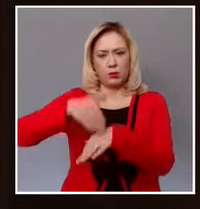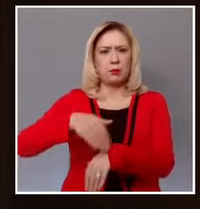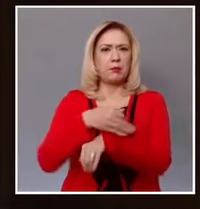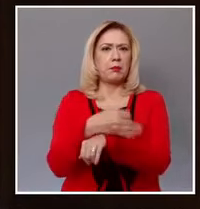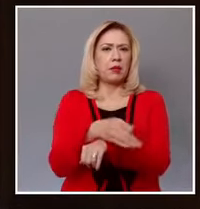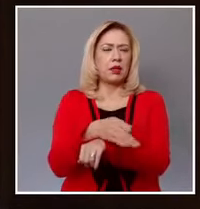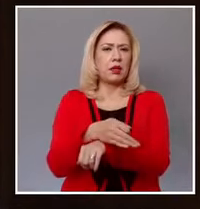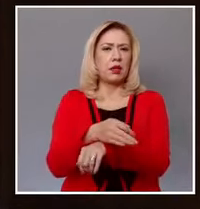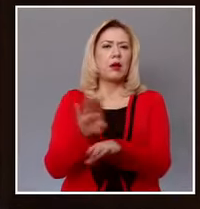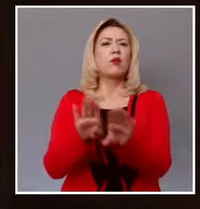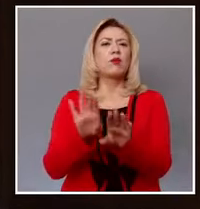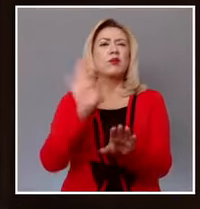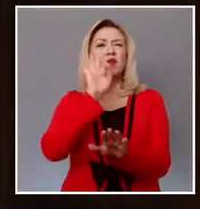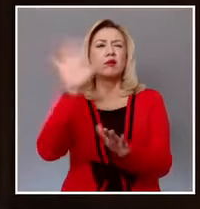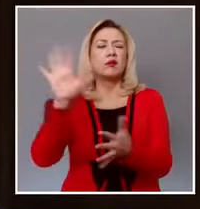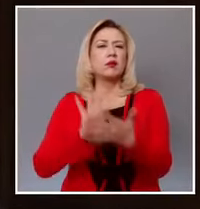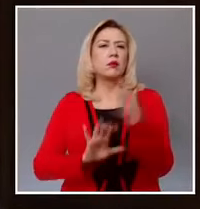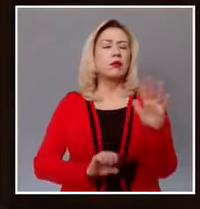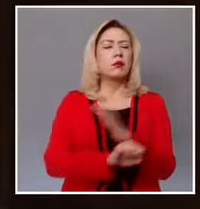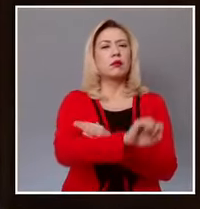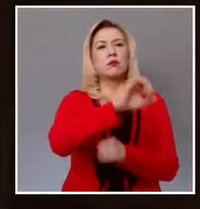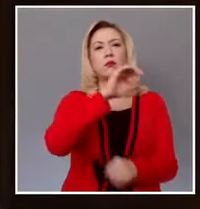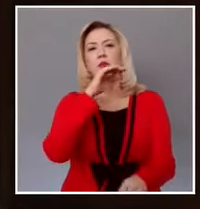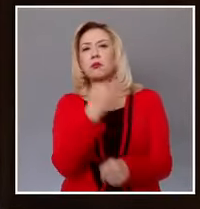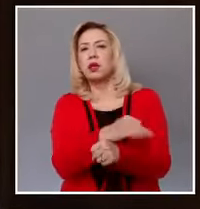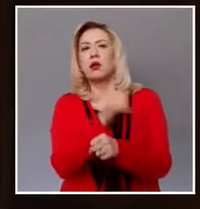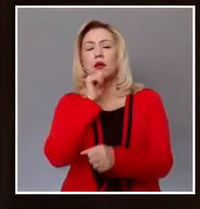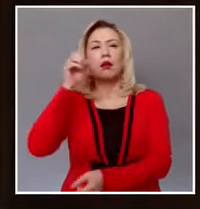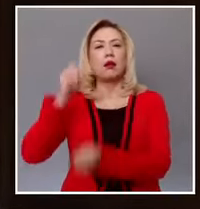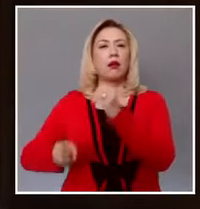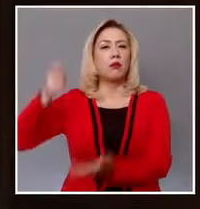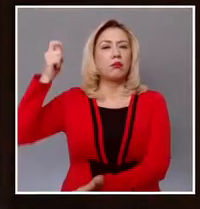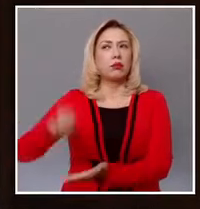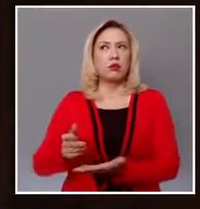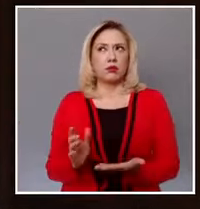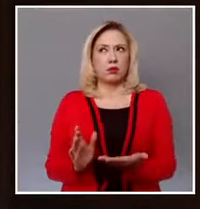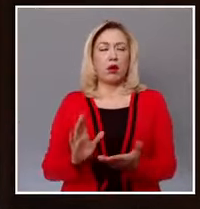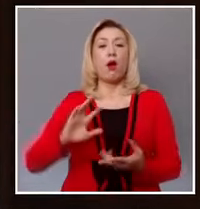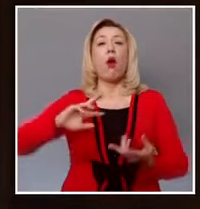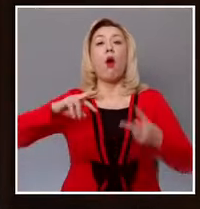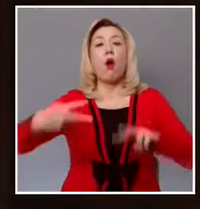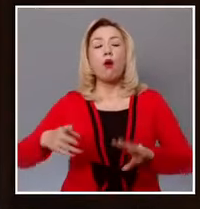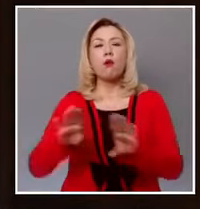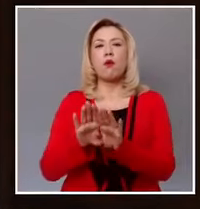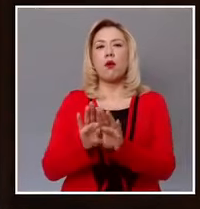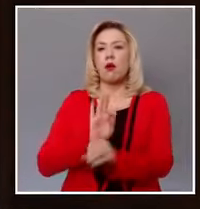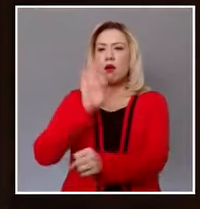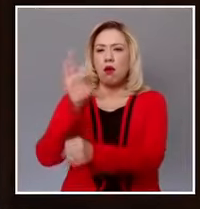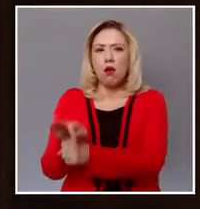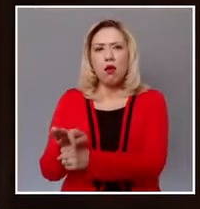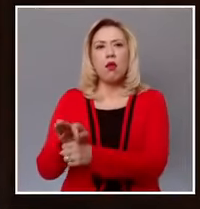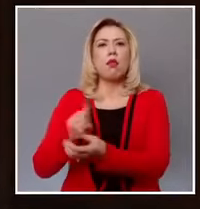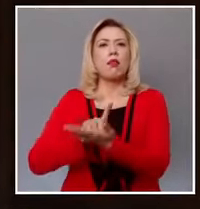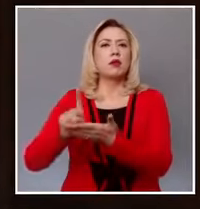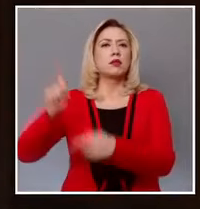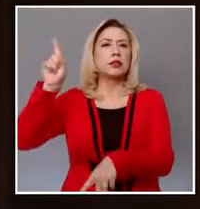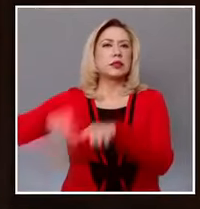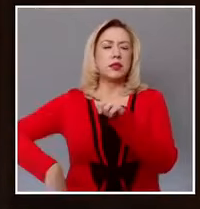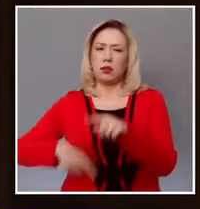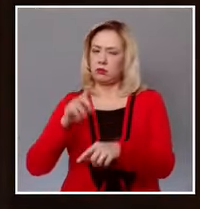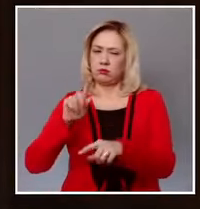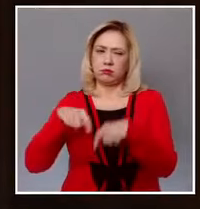por exceso o defecto en el cumplimiento de la suspensión como parte del sistema regulatorio de la suspensión definitiva